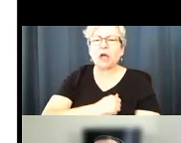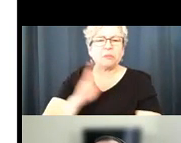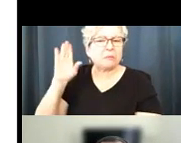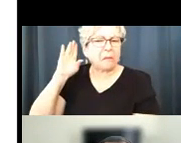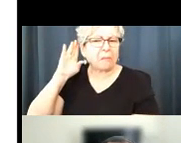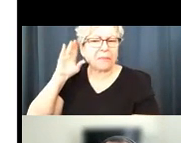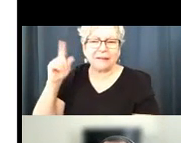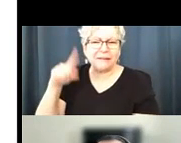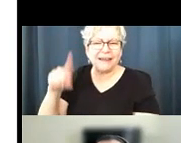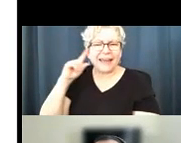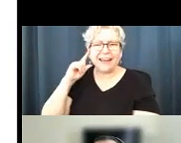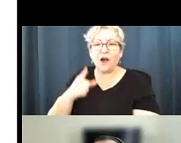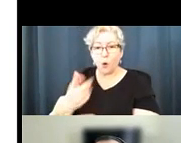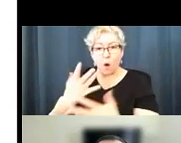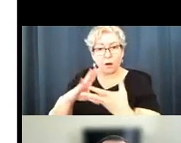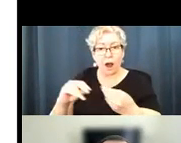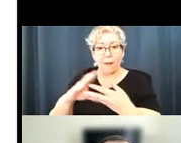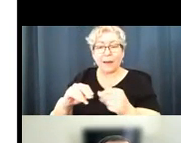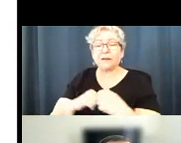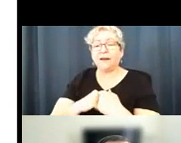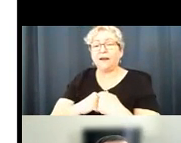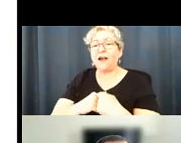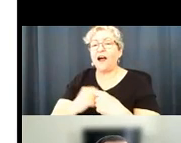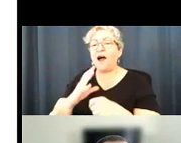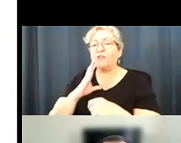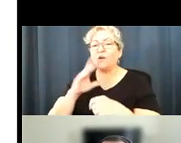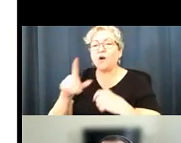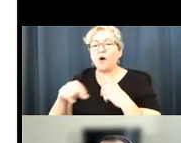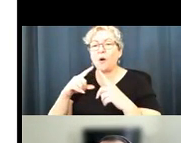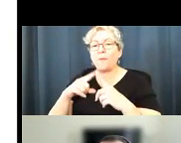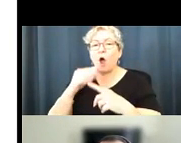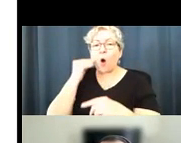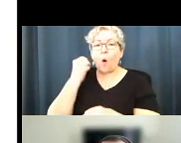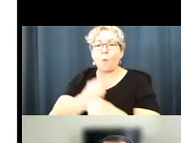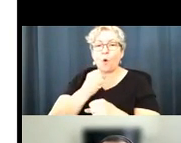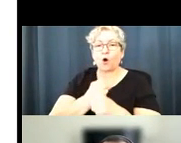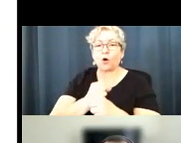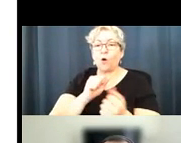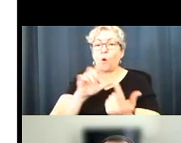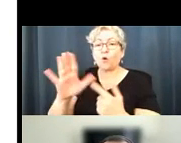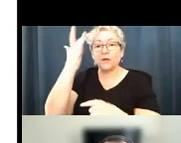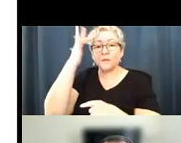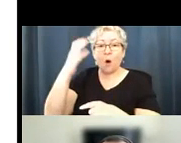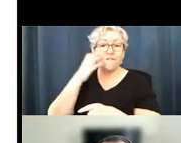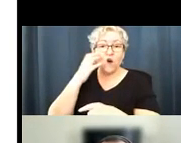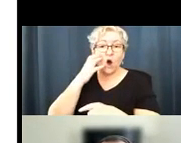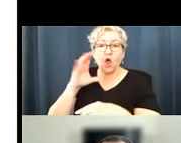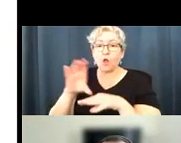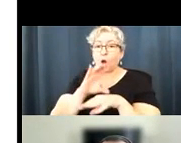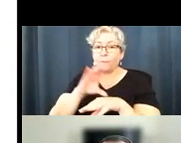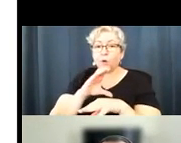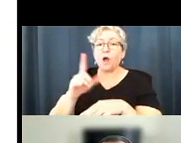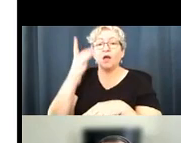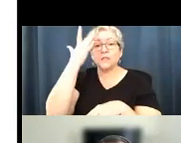Bueno, ¿qué fue lo que dijiste? ¿Tenías un comentario? Bueno, cuando estábamos hablando, todos los smartphones y todas